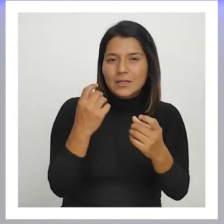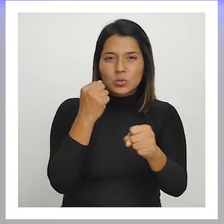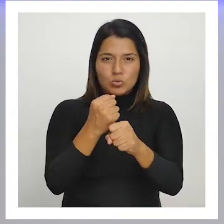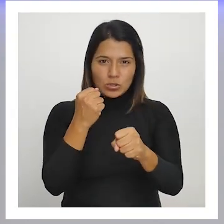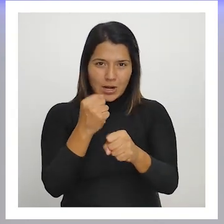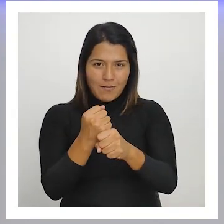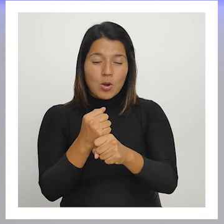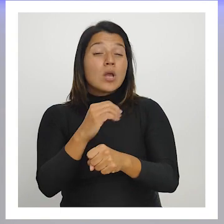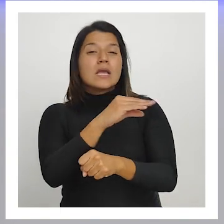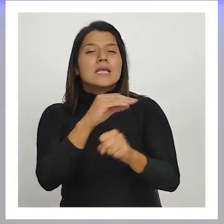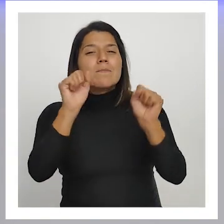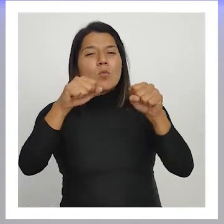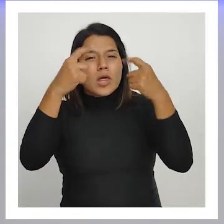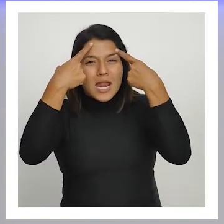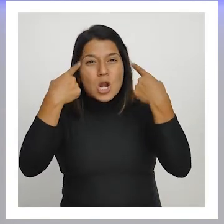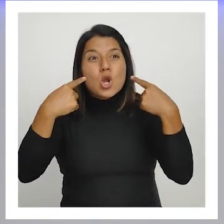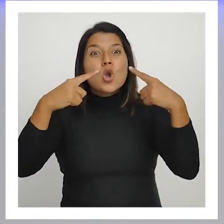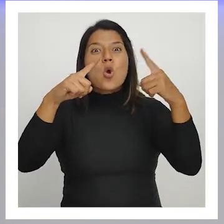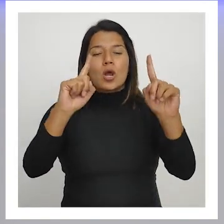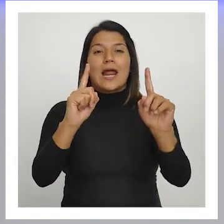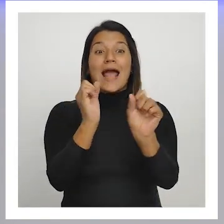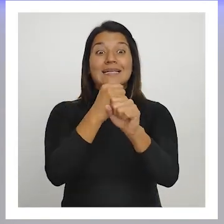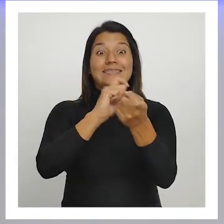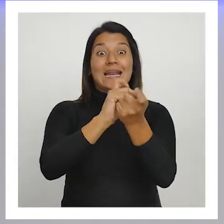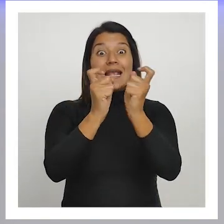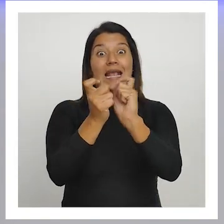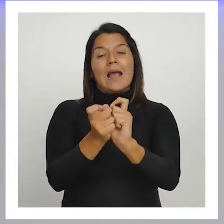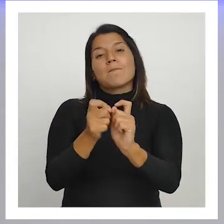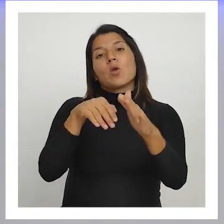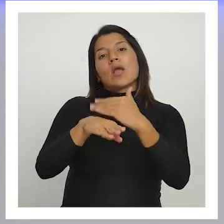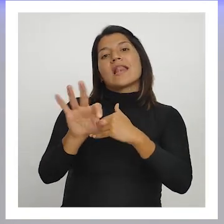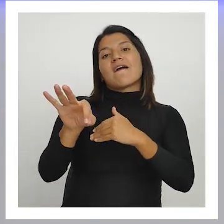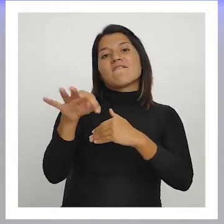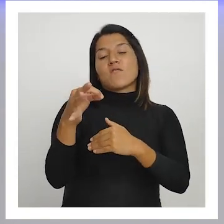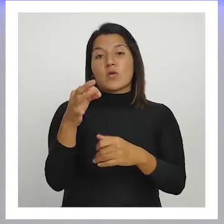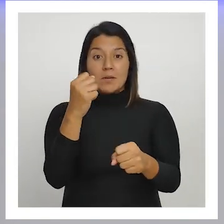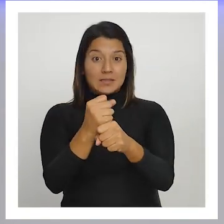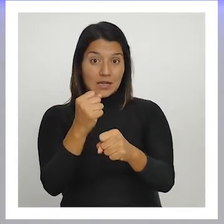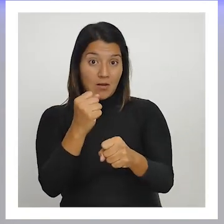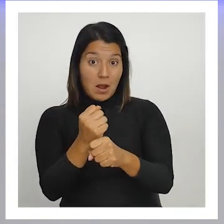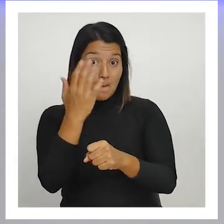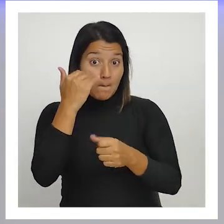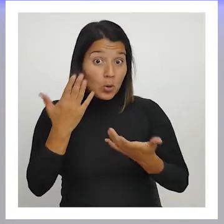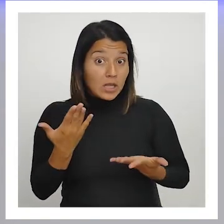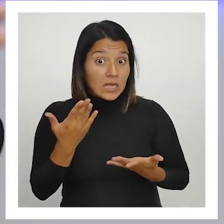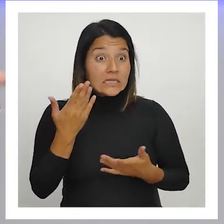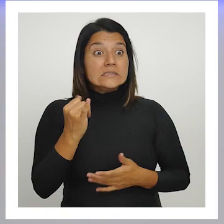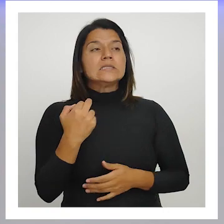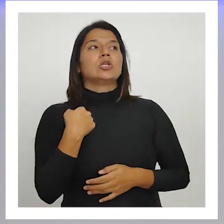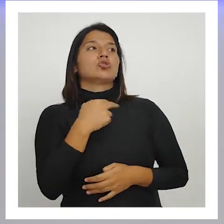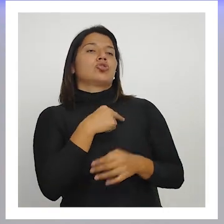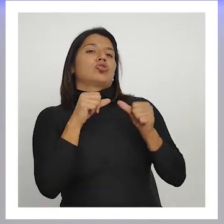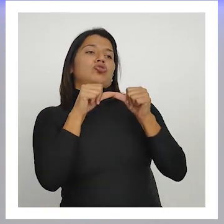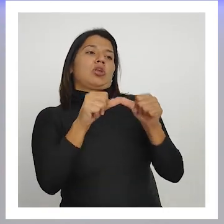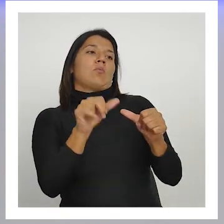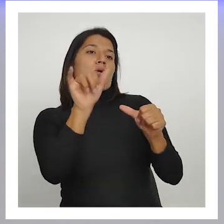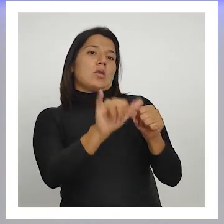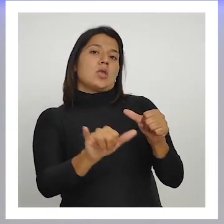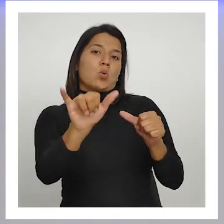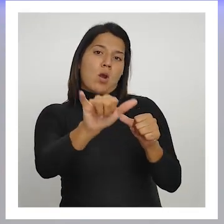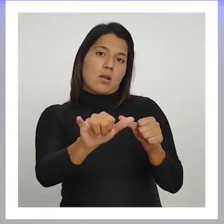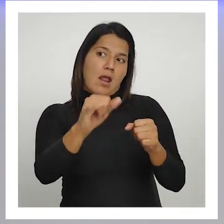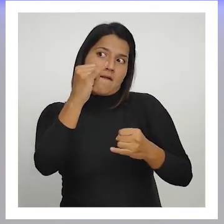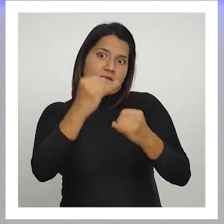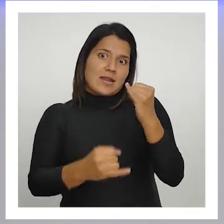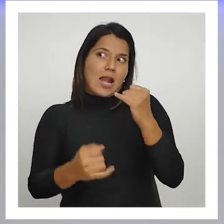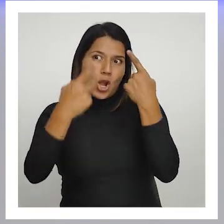de generar que las cosas se hagan diferentes. ¿Por qué? Porque básicamente si seguimos con más de lo mismo, vamos a obtener más